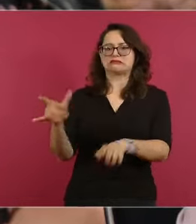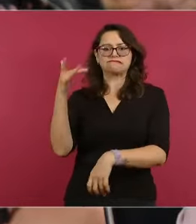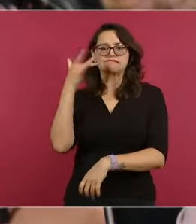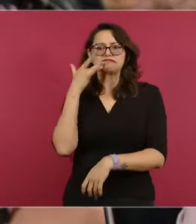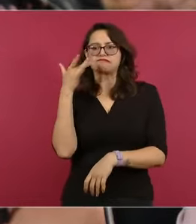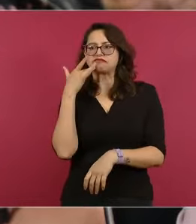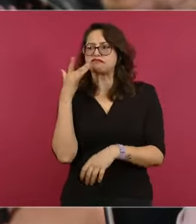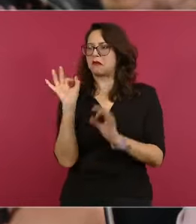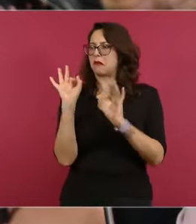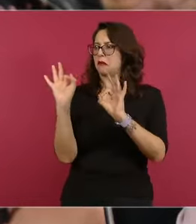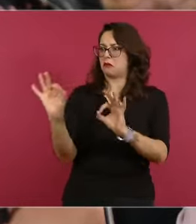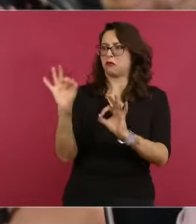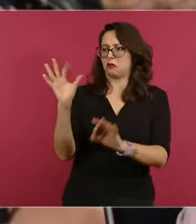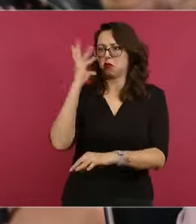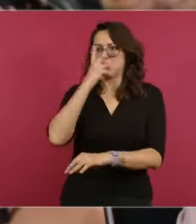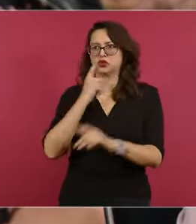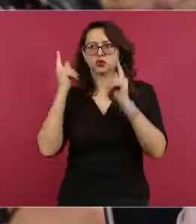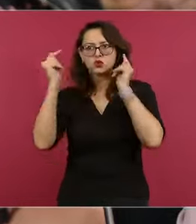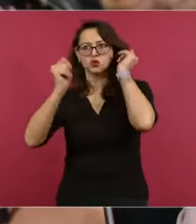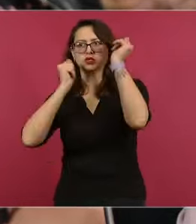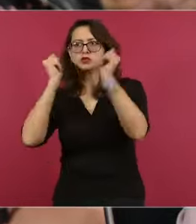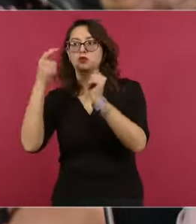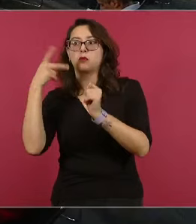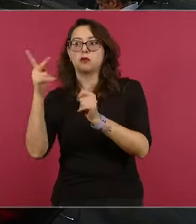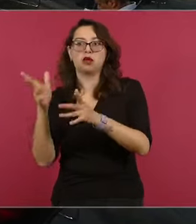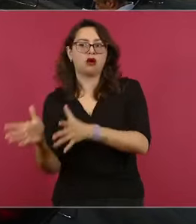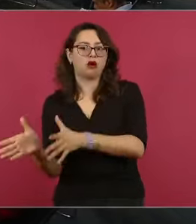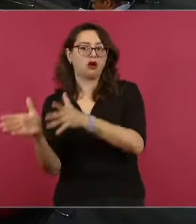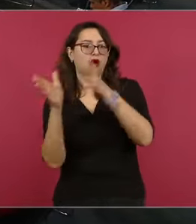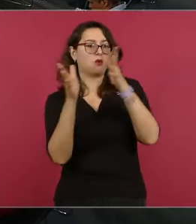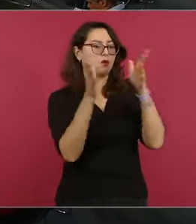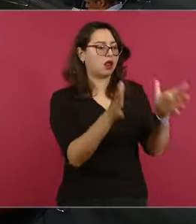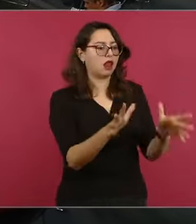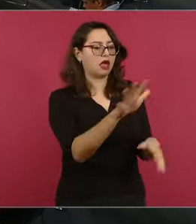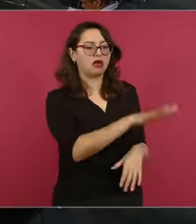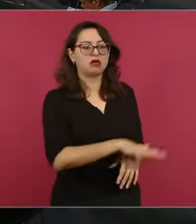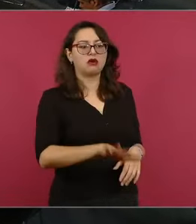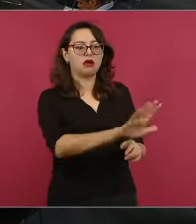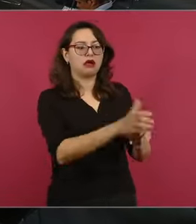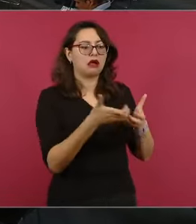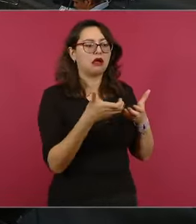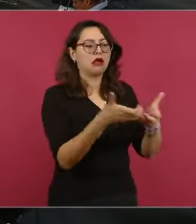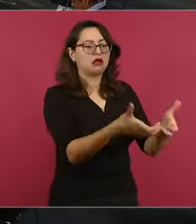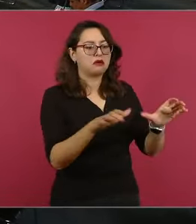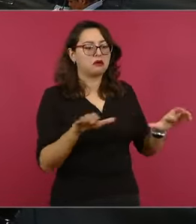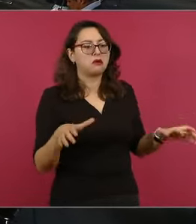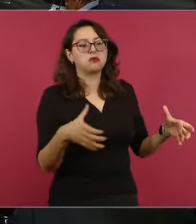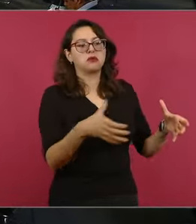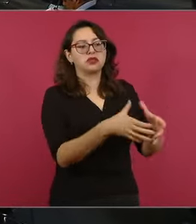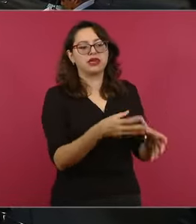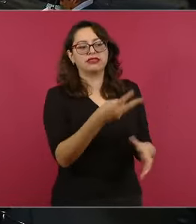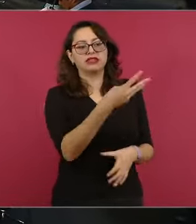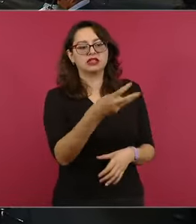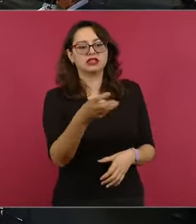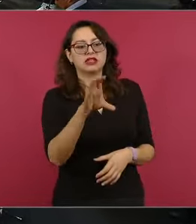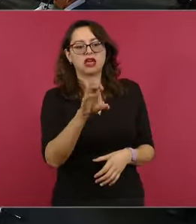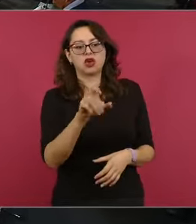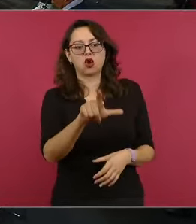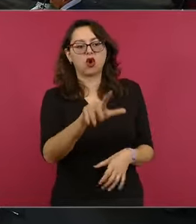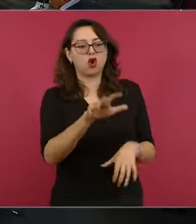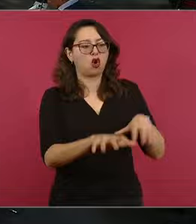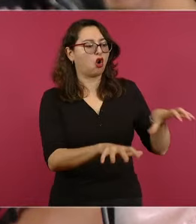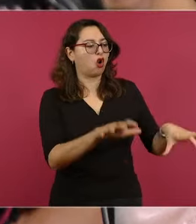Pero de esa avenida hacia enfrente hay calles, hay comunidades, son más de 300 colonias que